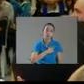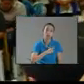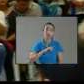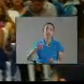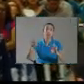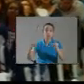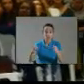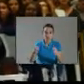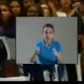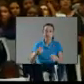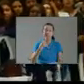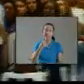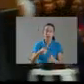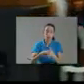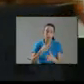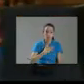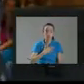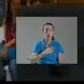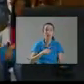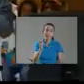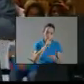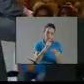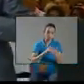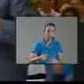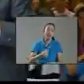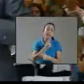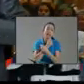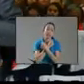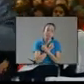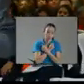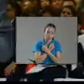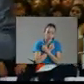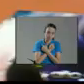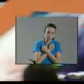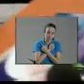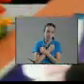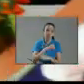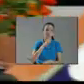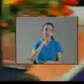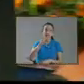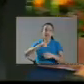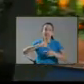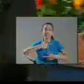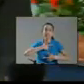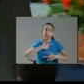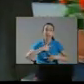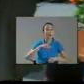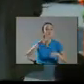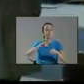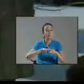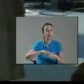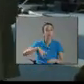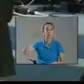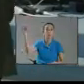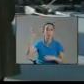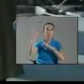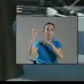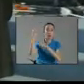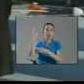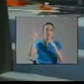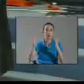días. No me di cuenta cómo pasaron. Porque cuando uno le dicen, hay que dar, como que los días se le hacen eternos,